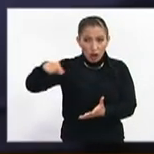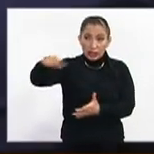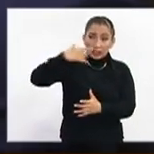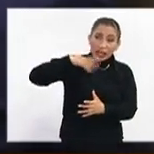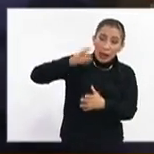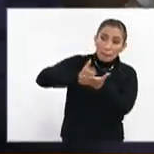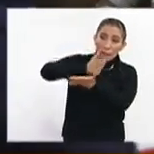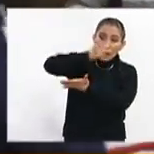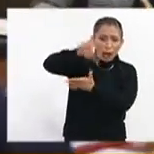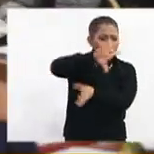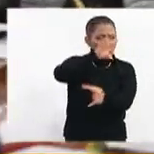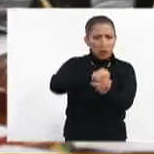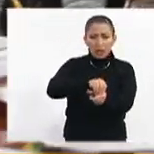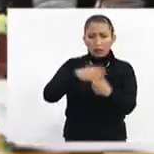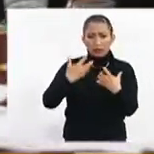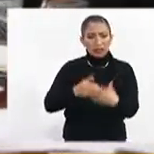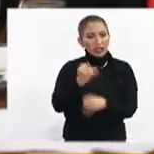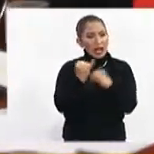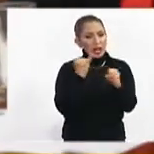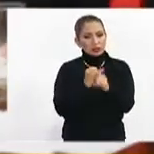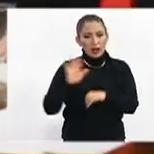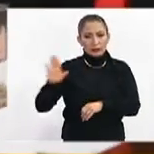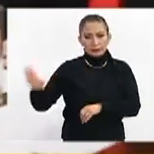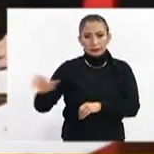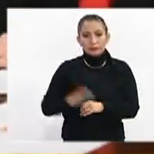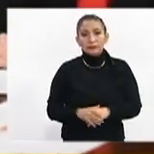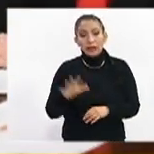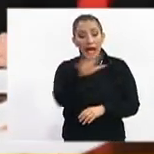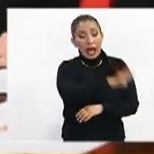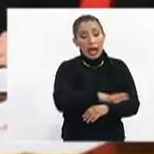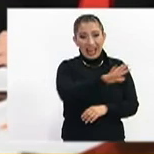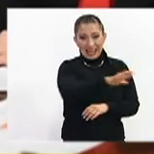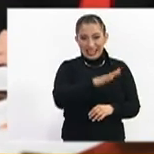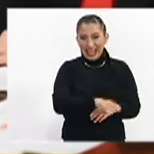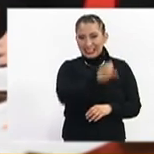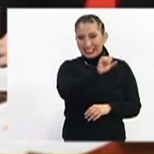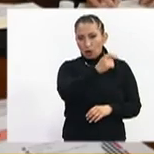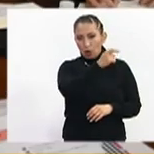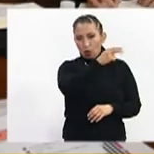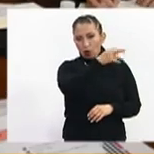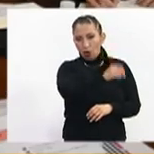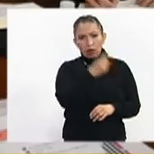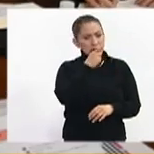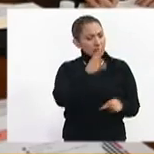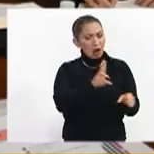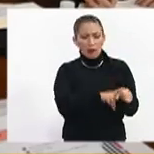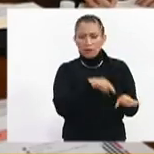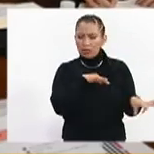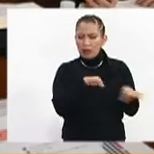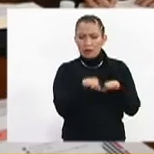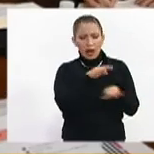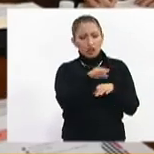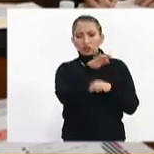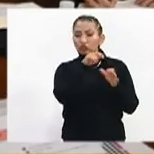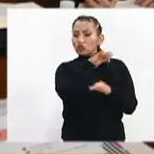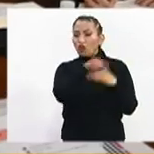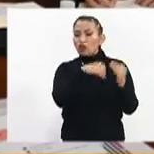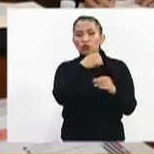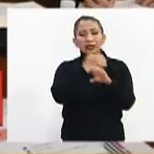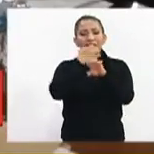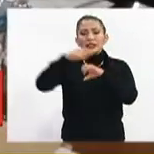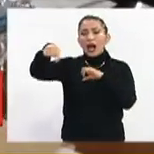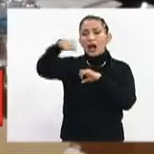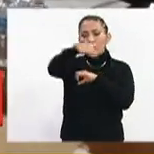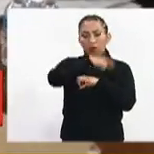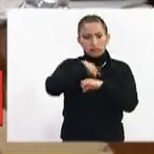siniestros a pagar será cubierta por la industria internacional. El sector asegurador informó que opera con normalidad en todas las localidades